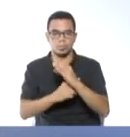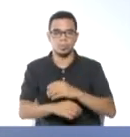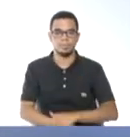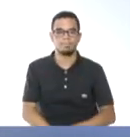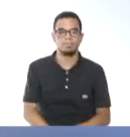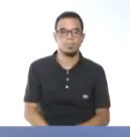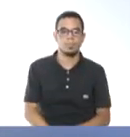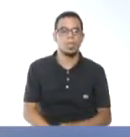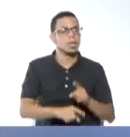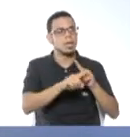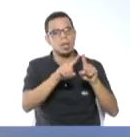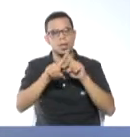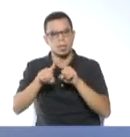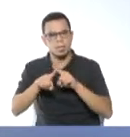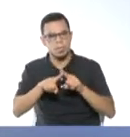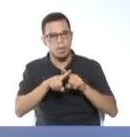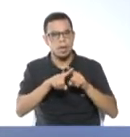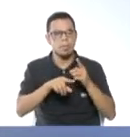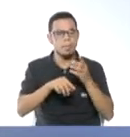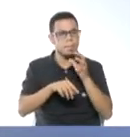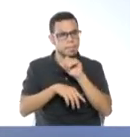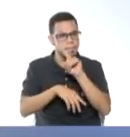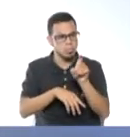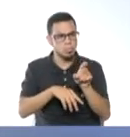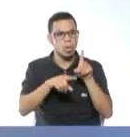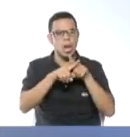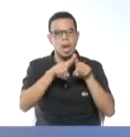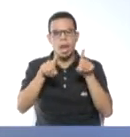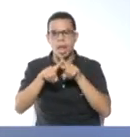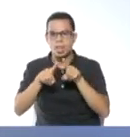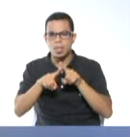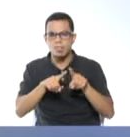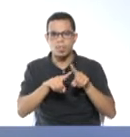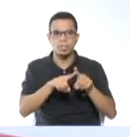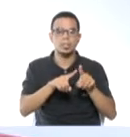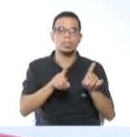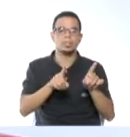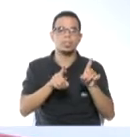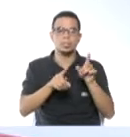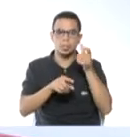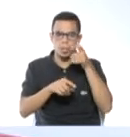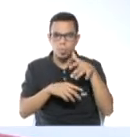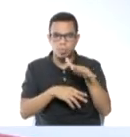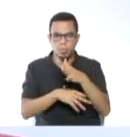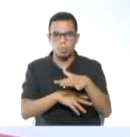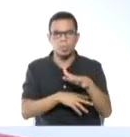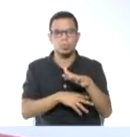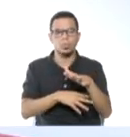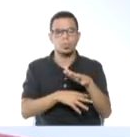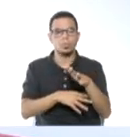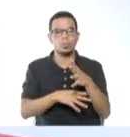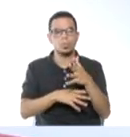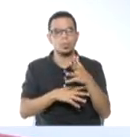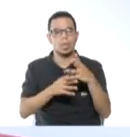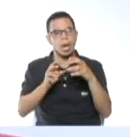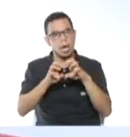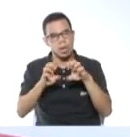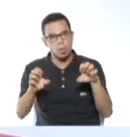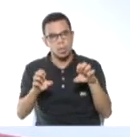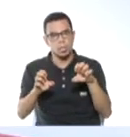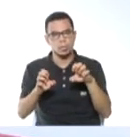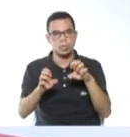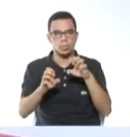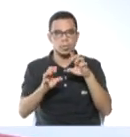culturas ancestrales, bueno, lo estábamos comentando hasta hace un momento, lo acabas de mencionar. La educación va